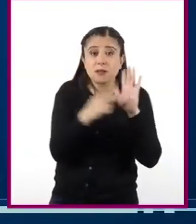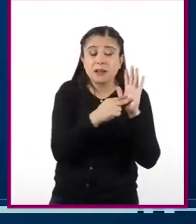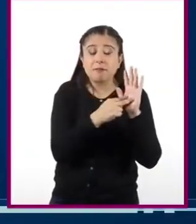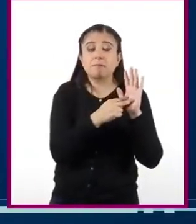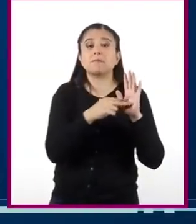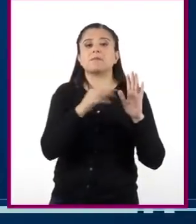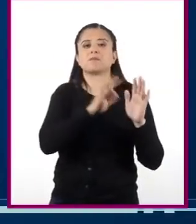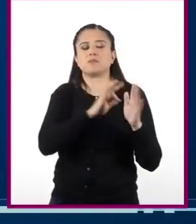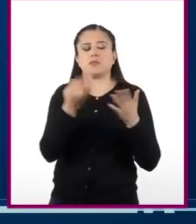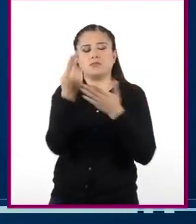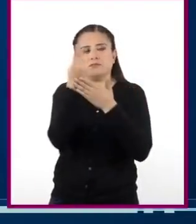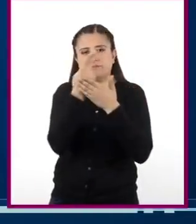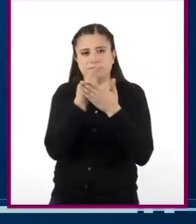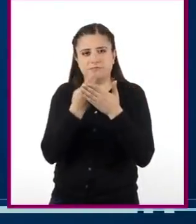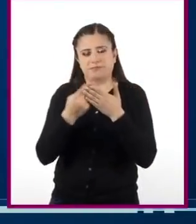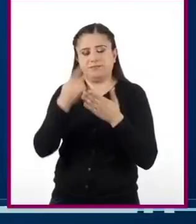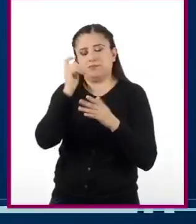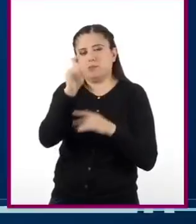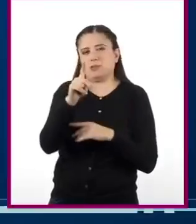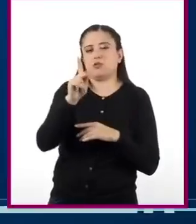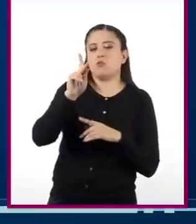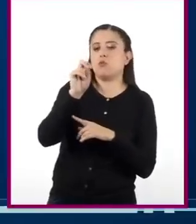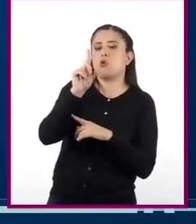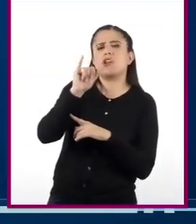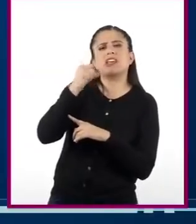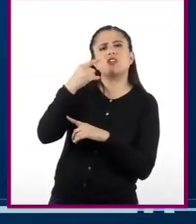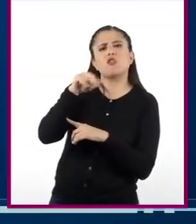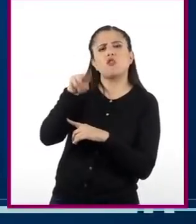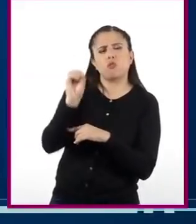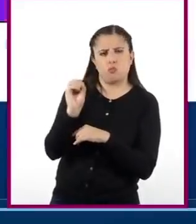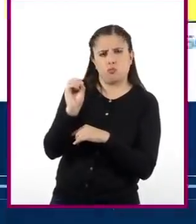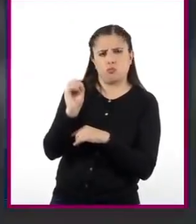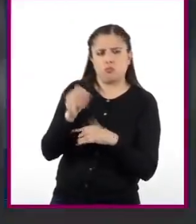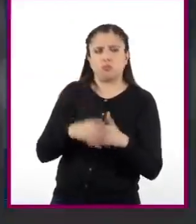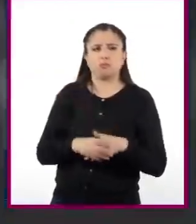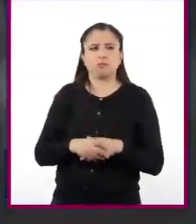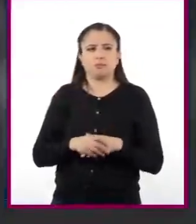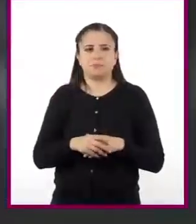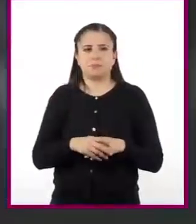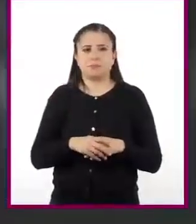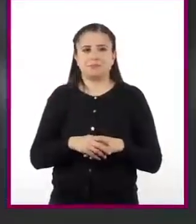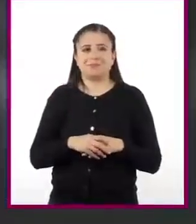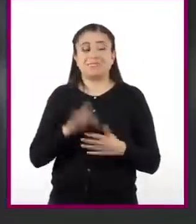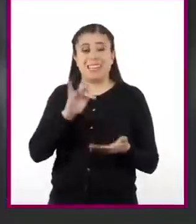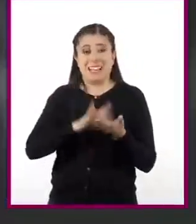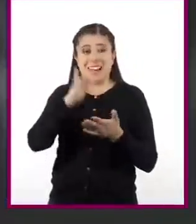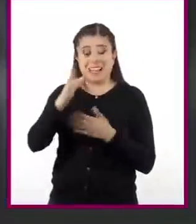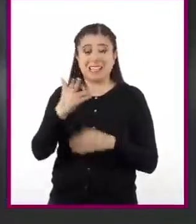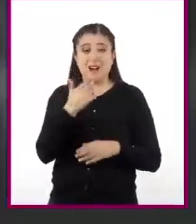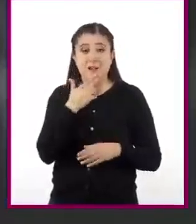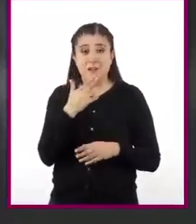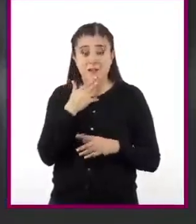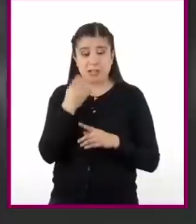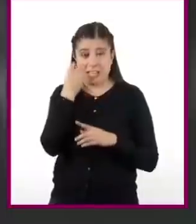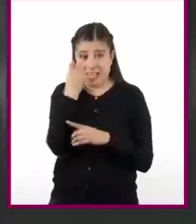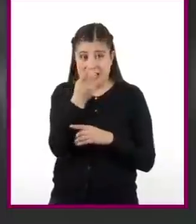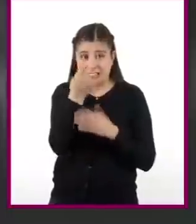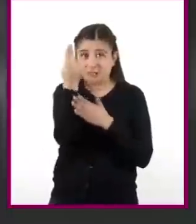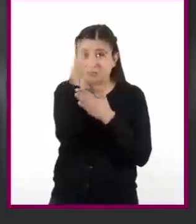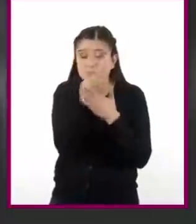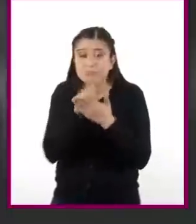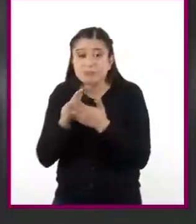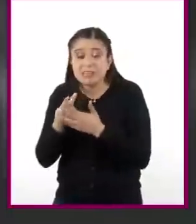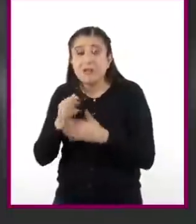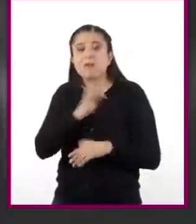sus extremos al polígono de frecuencias. Gracias al uso del polígono de frecuencias,